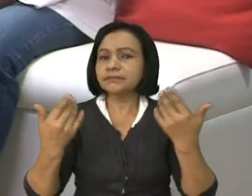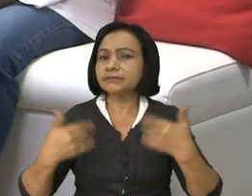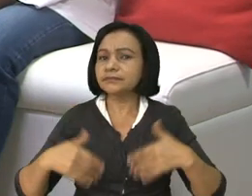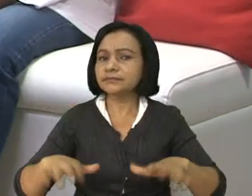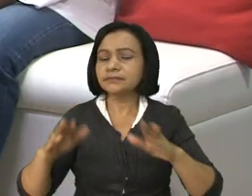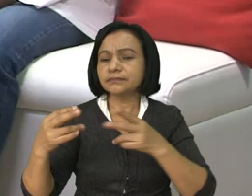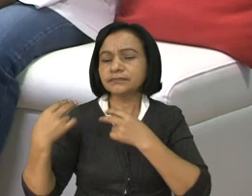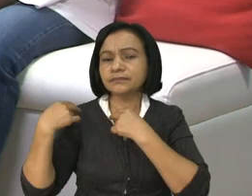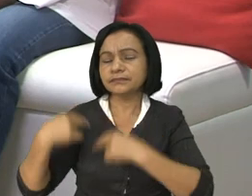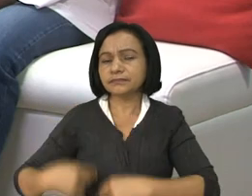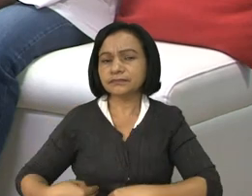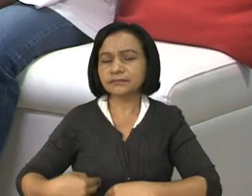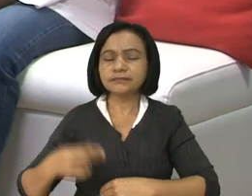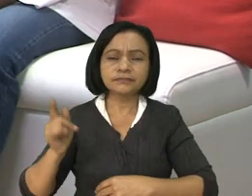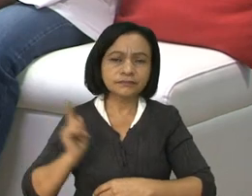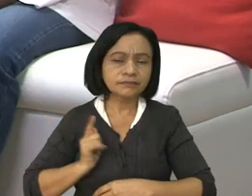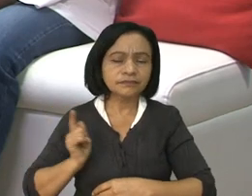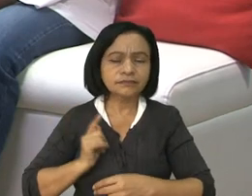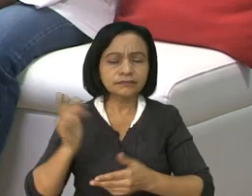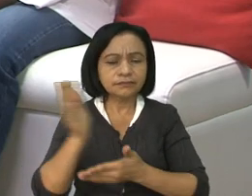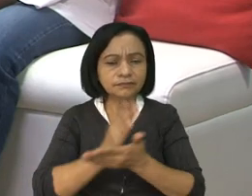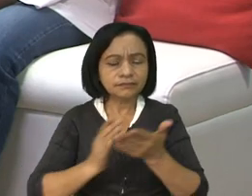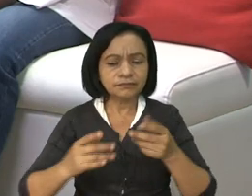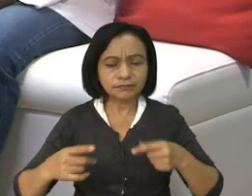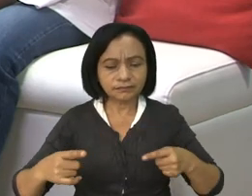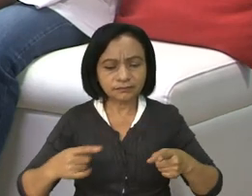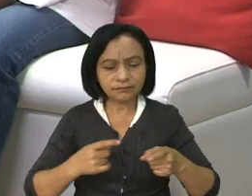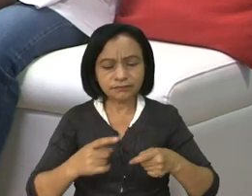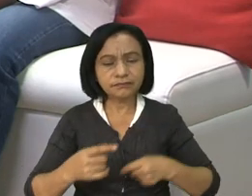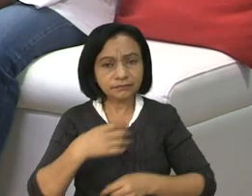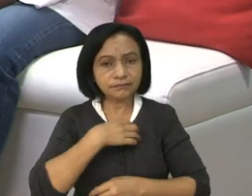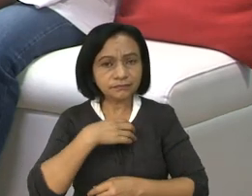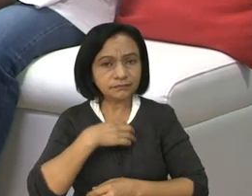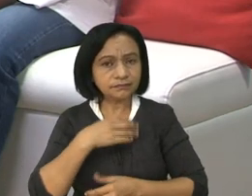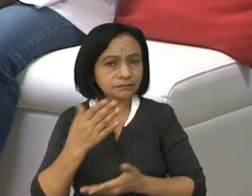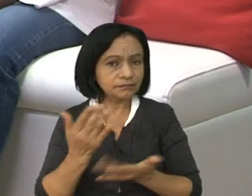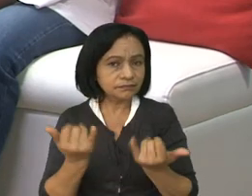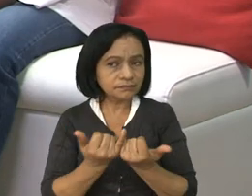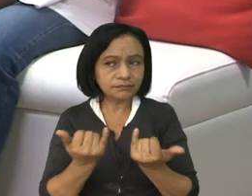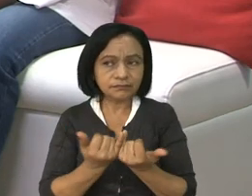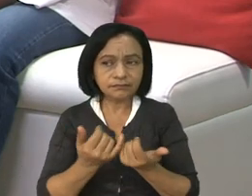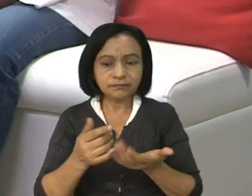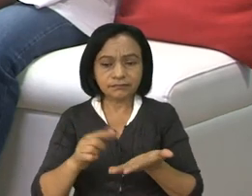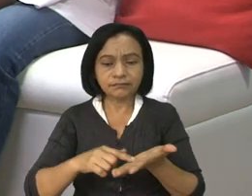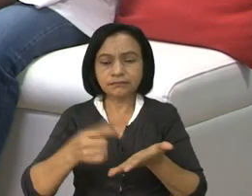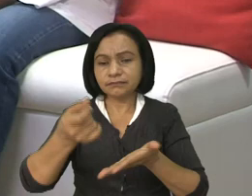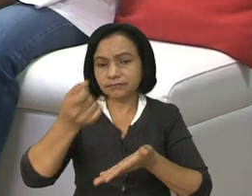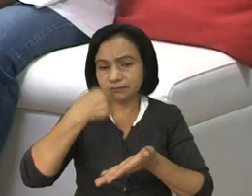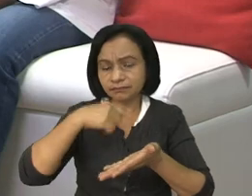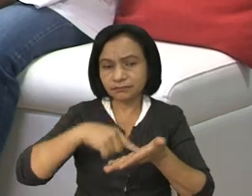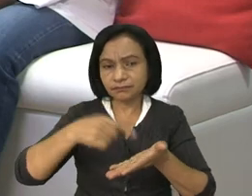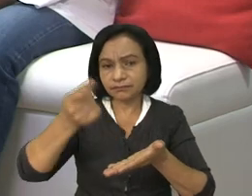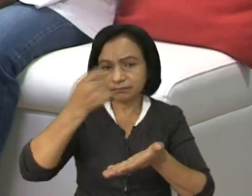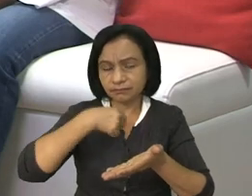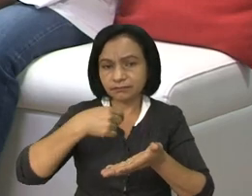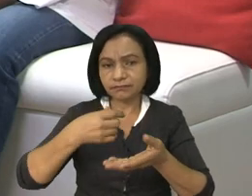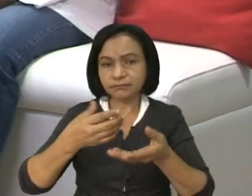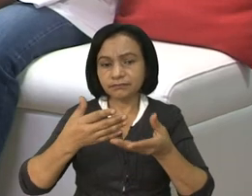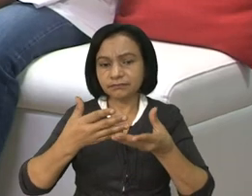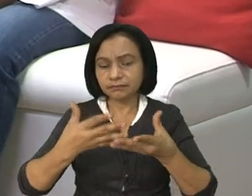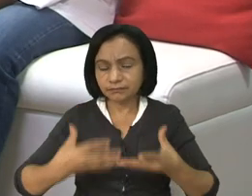que el ser humano conviva con algunos parásitos, doctor? Porque cuando uno se parasita, pues es para disminuir la